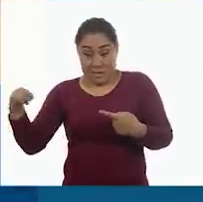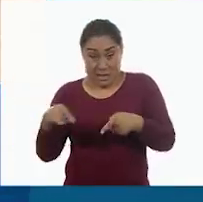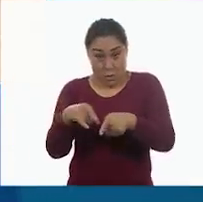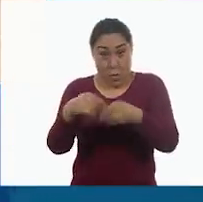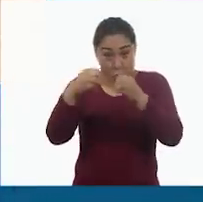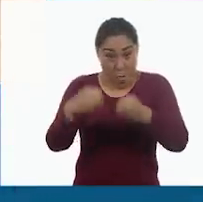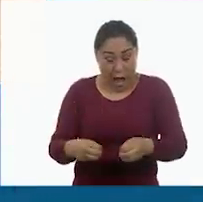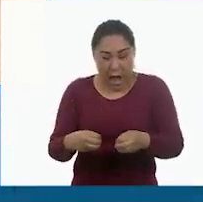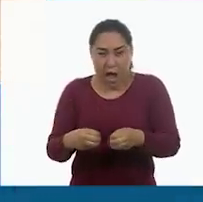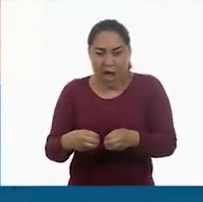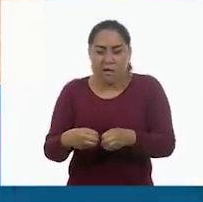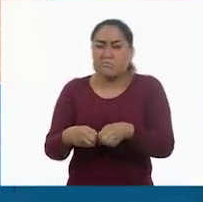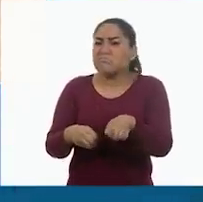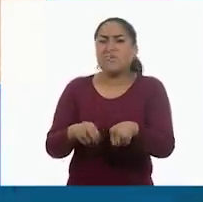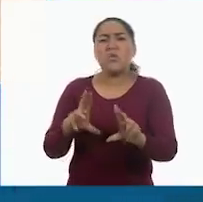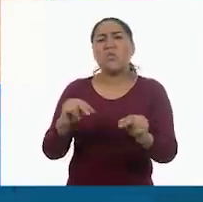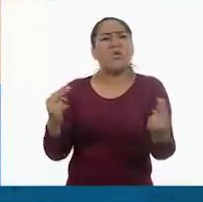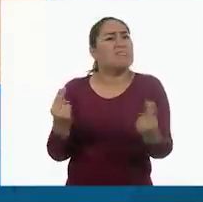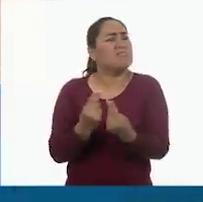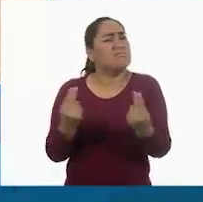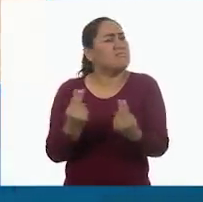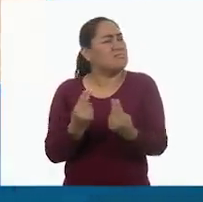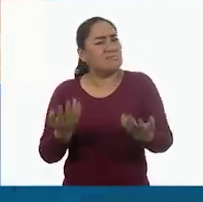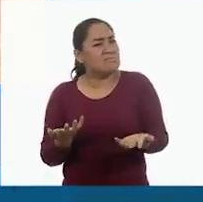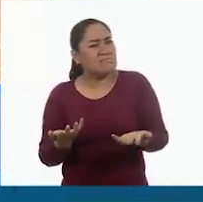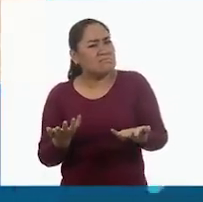lugar no lo necesitaban.